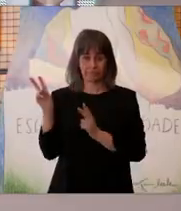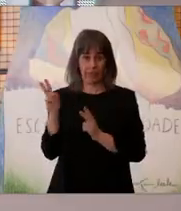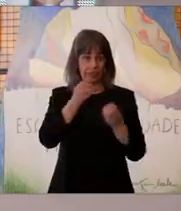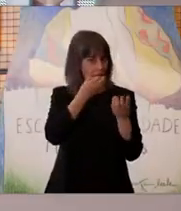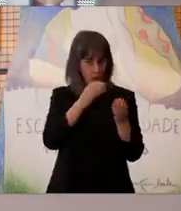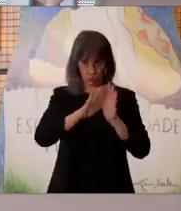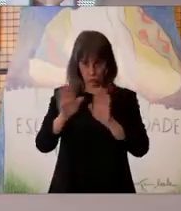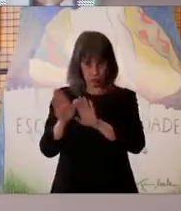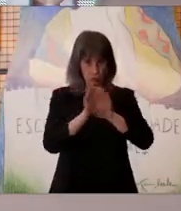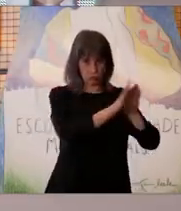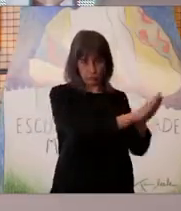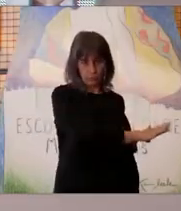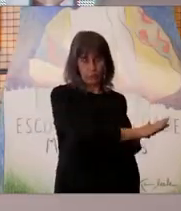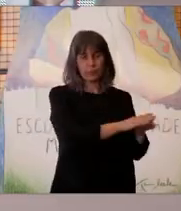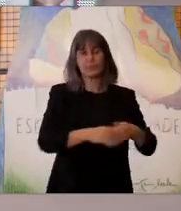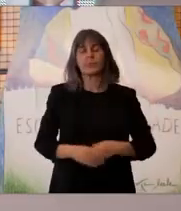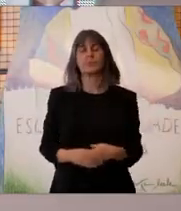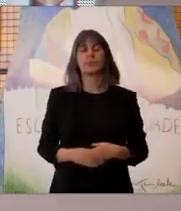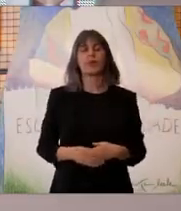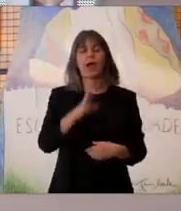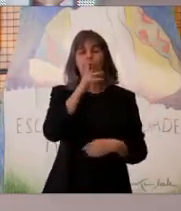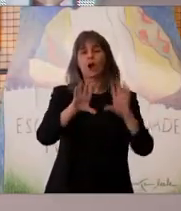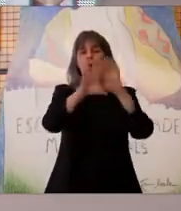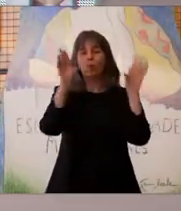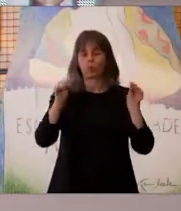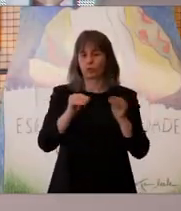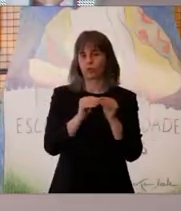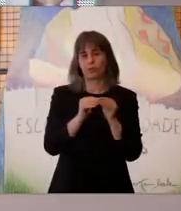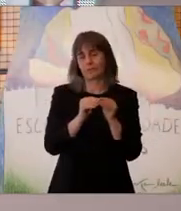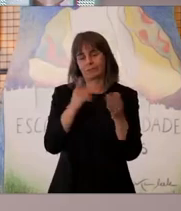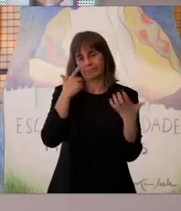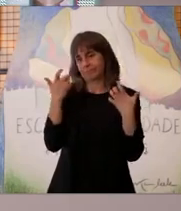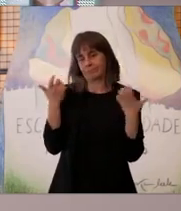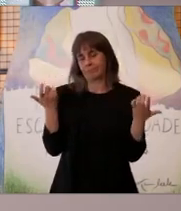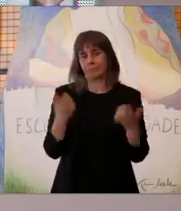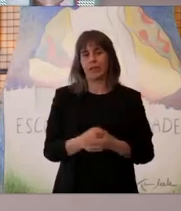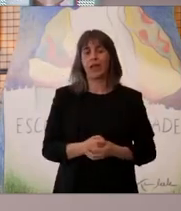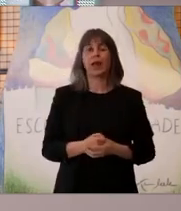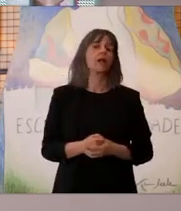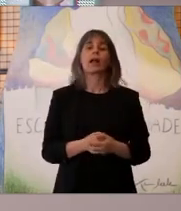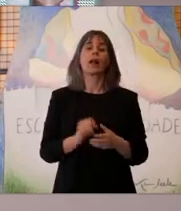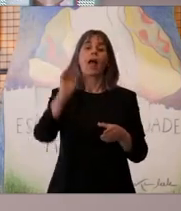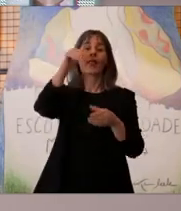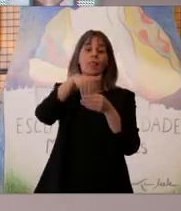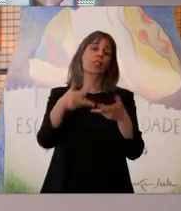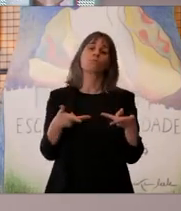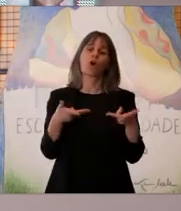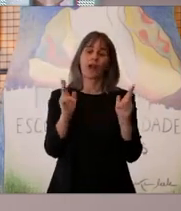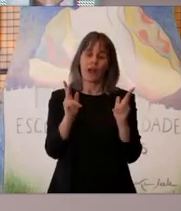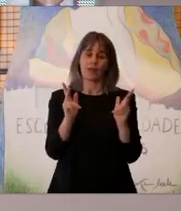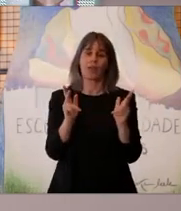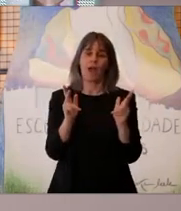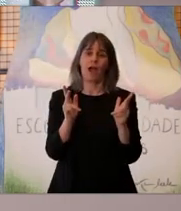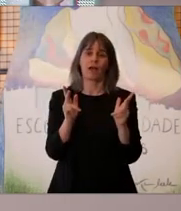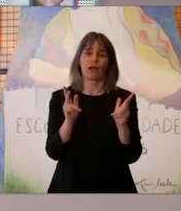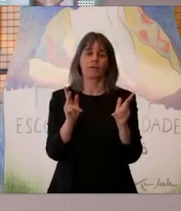que las conclusiones yo creo que son evidentes es decir la democracia la democracias estables